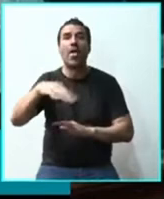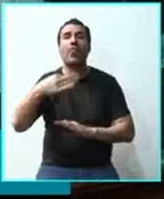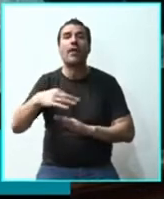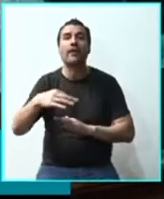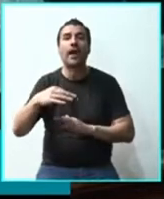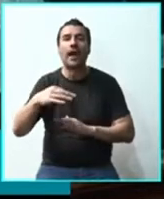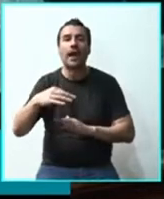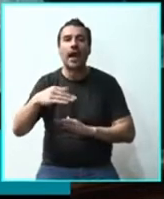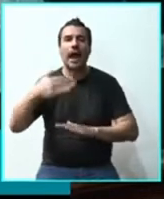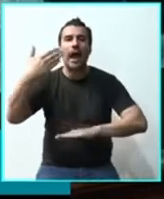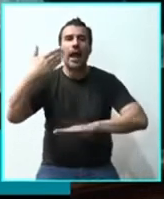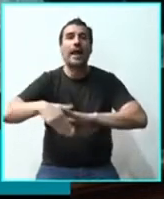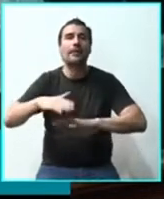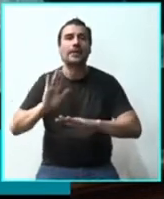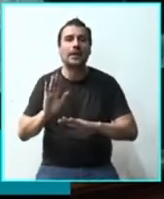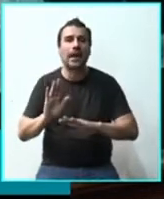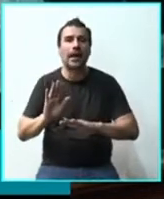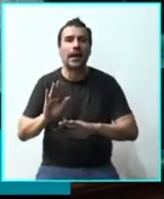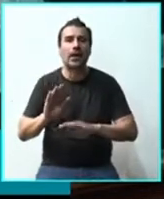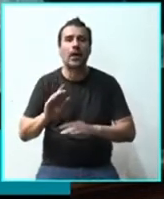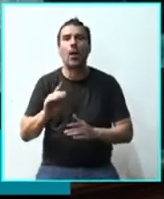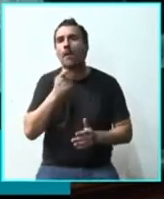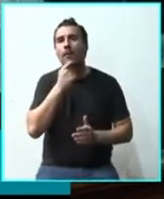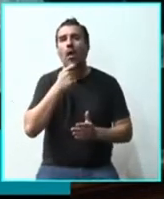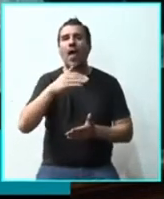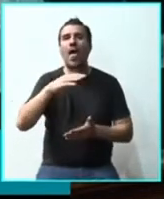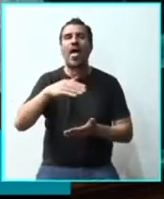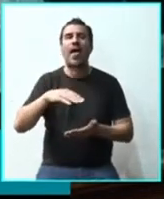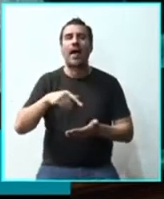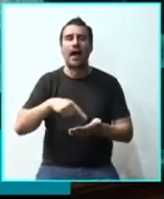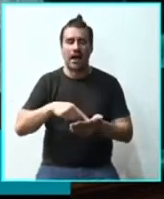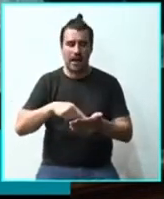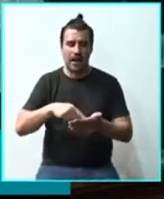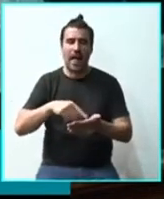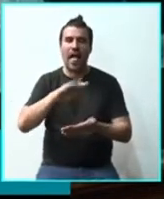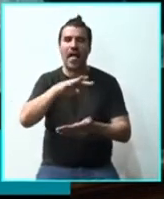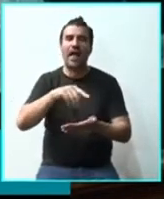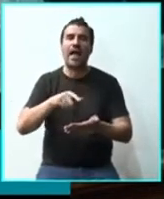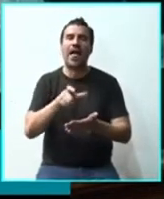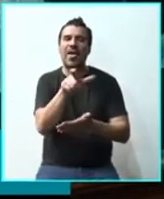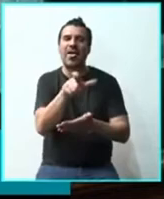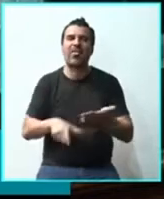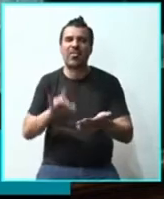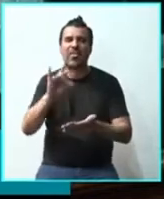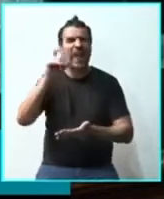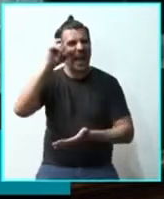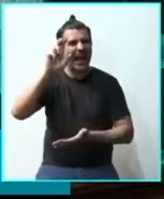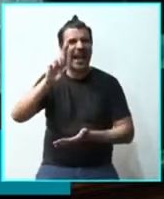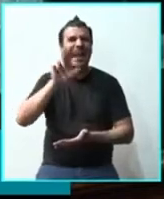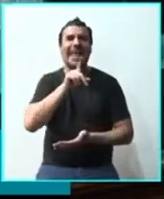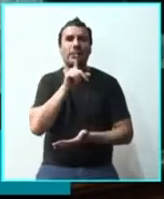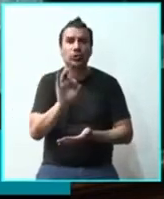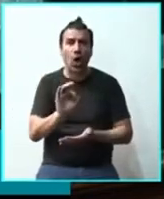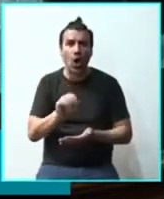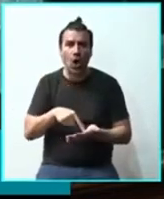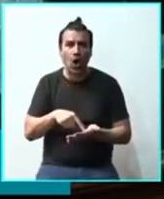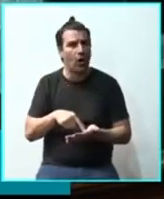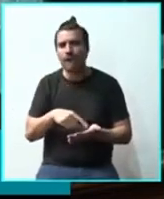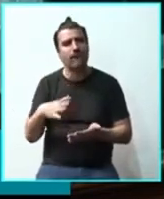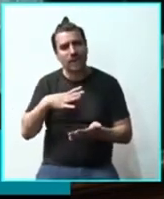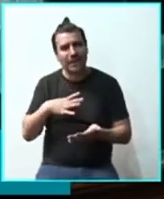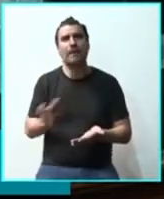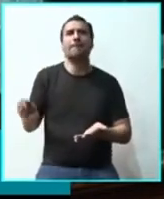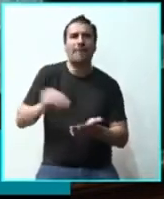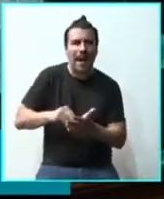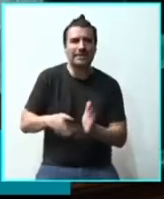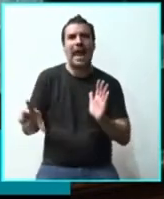con un decreto autorizar el reconocimiento biométrico, pero claro, es un debate que necesita calidad, que necesita conocimiento, que necesita